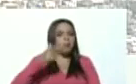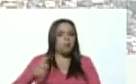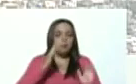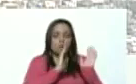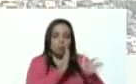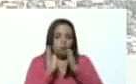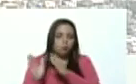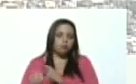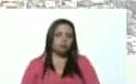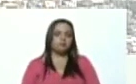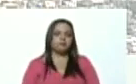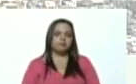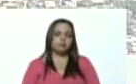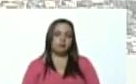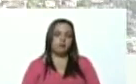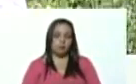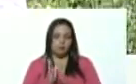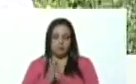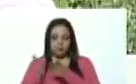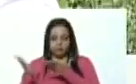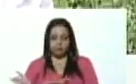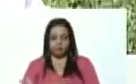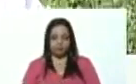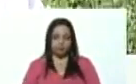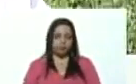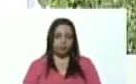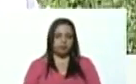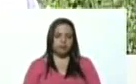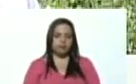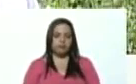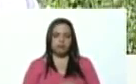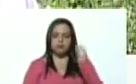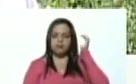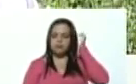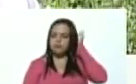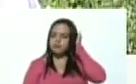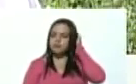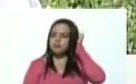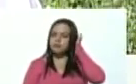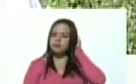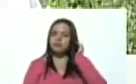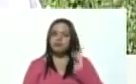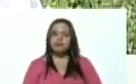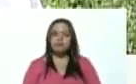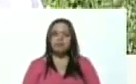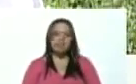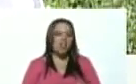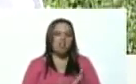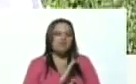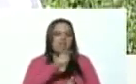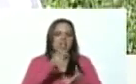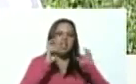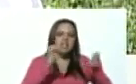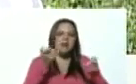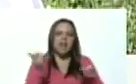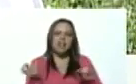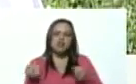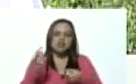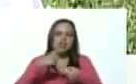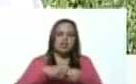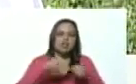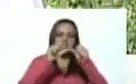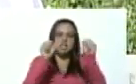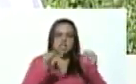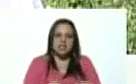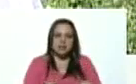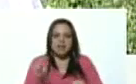favor. Nosotros, en este sentido, mi comandante, estamos incluyendo el sistema también CITUR que